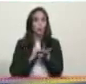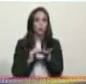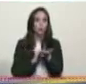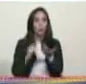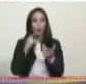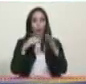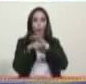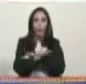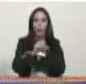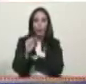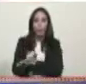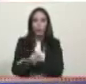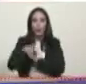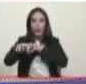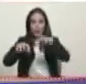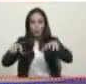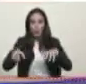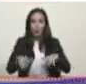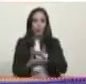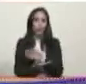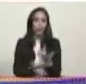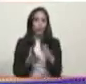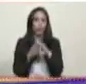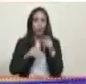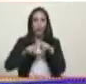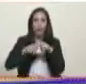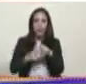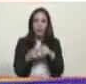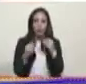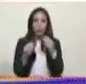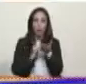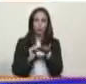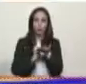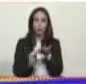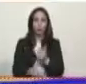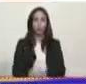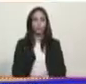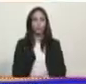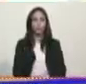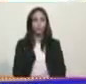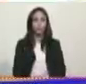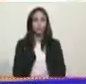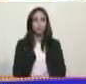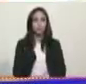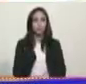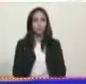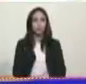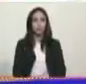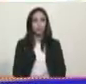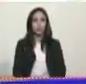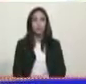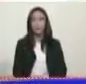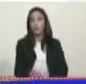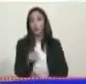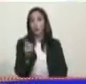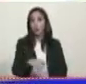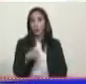de todas las unidades de transporte del país. Y además, buscar soluciones, como hemos